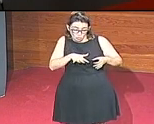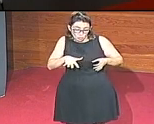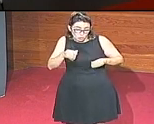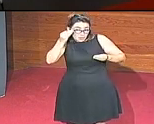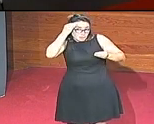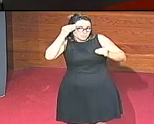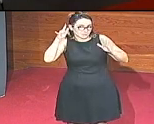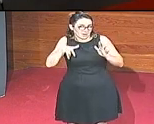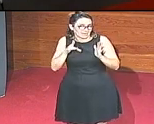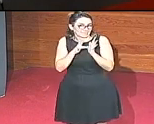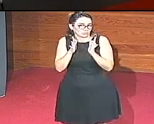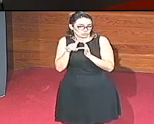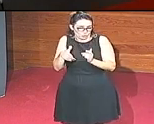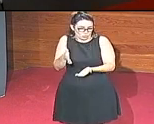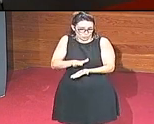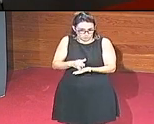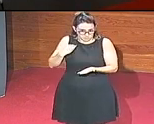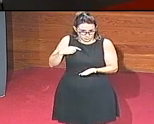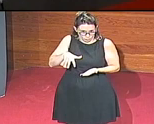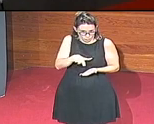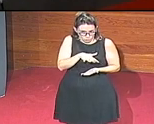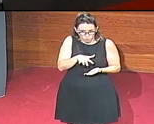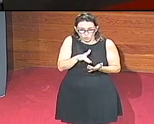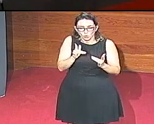y cómo pudo ser la tumba etcétera